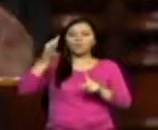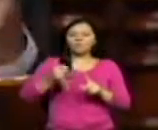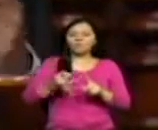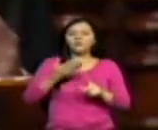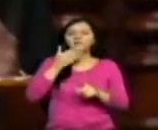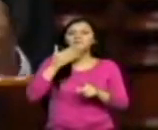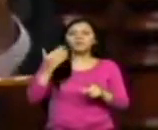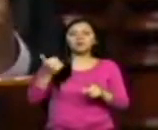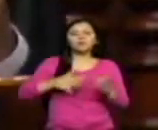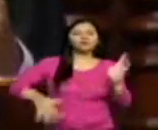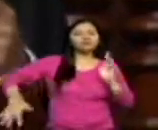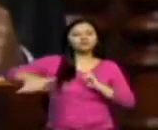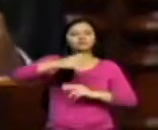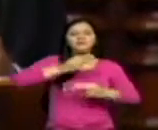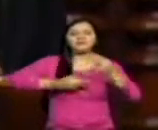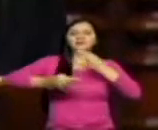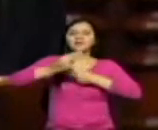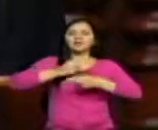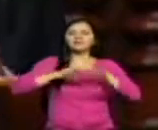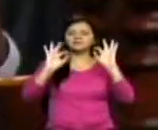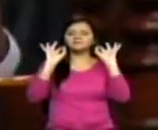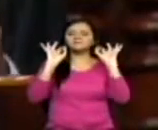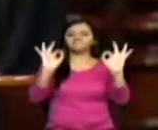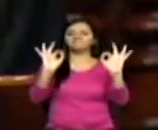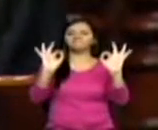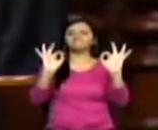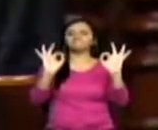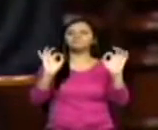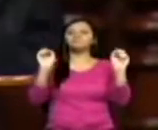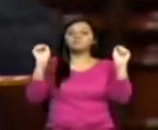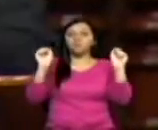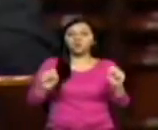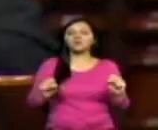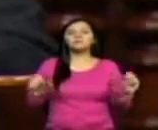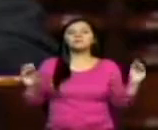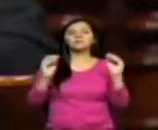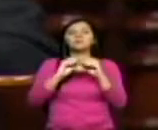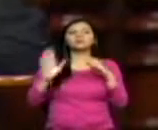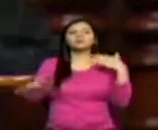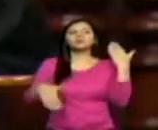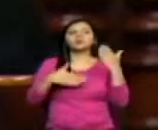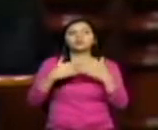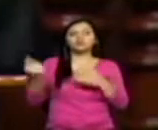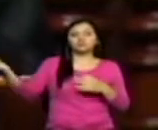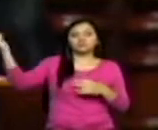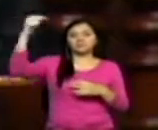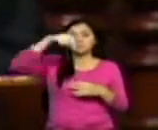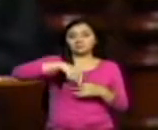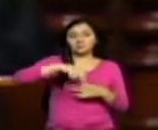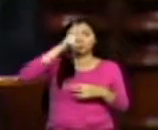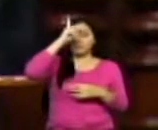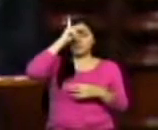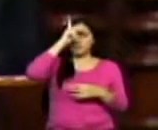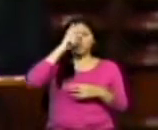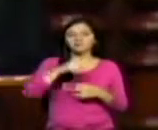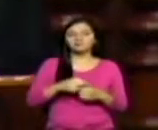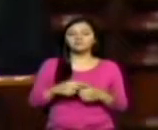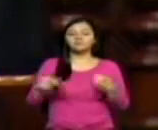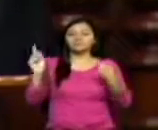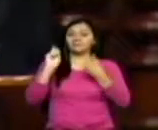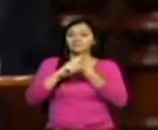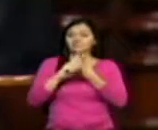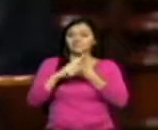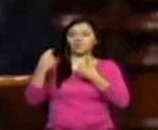mejor clima de negocios del continente y a donde todos quieran venir, ya sea